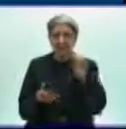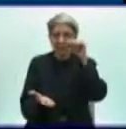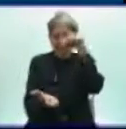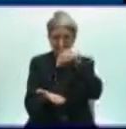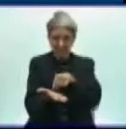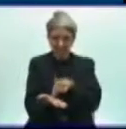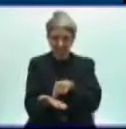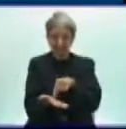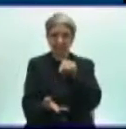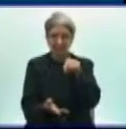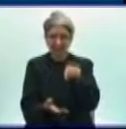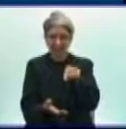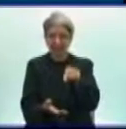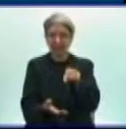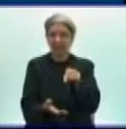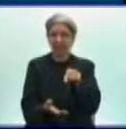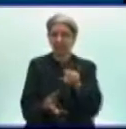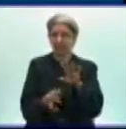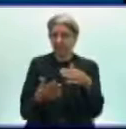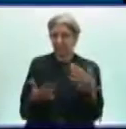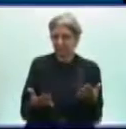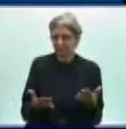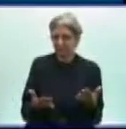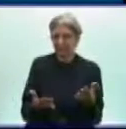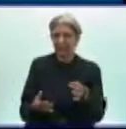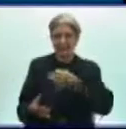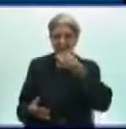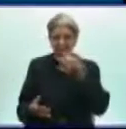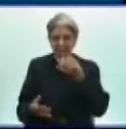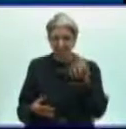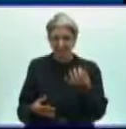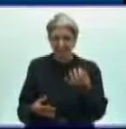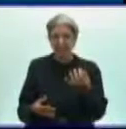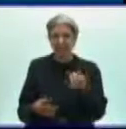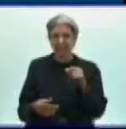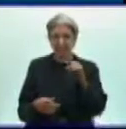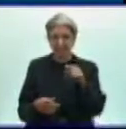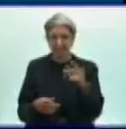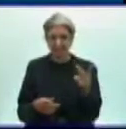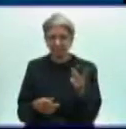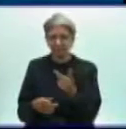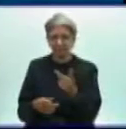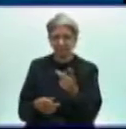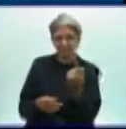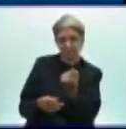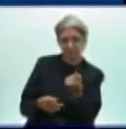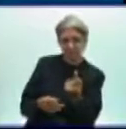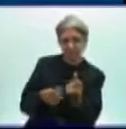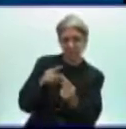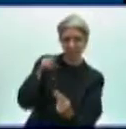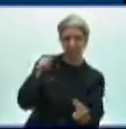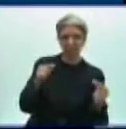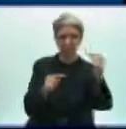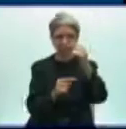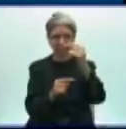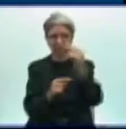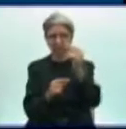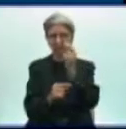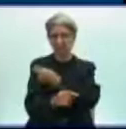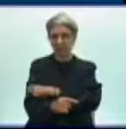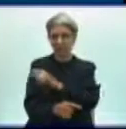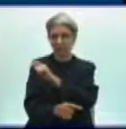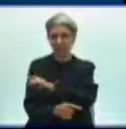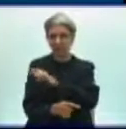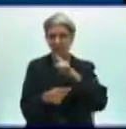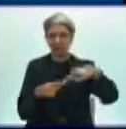mapas. Y un inciso B que dice: explica las posibilidades de que uno de estos países supere al otro en población en